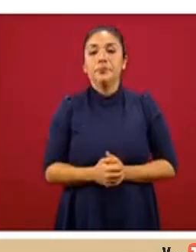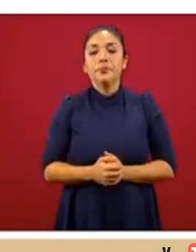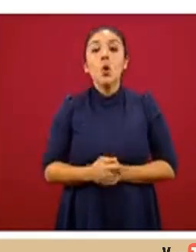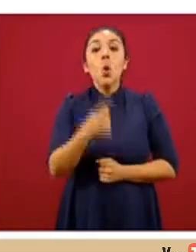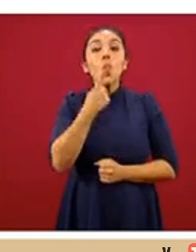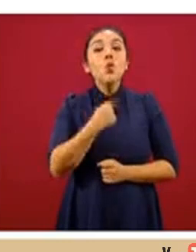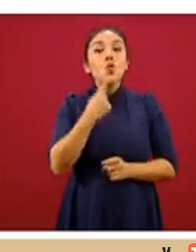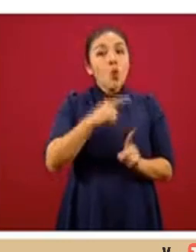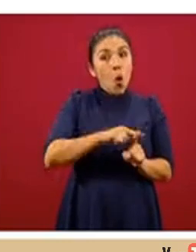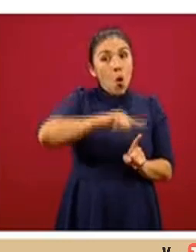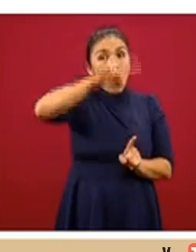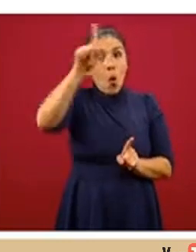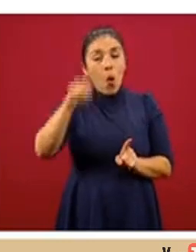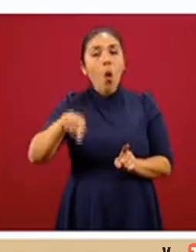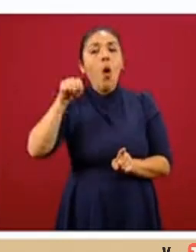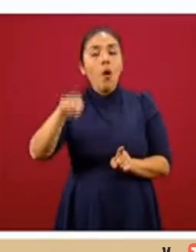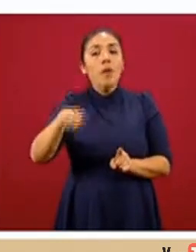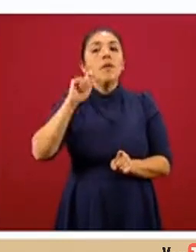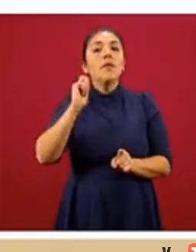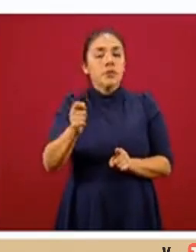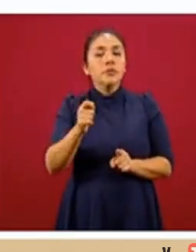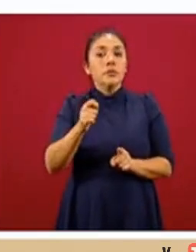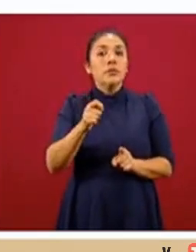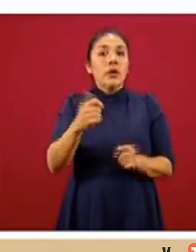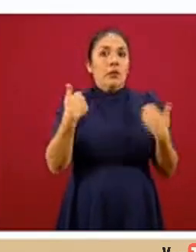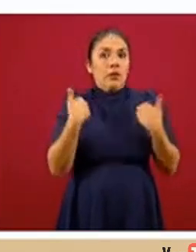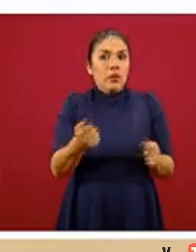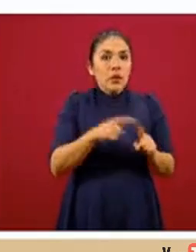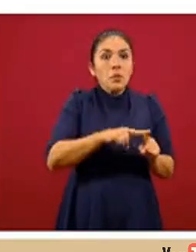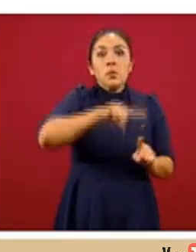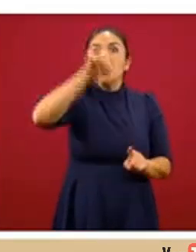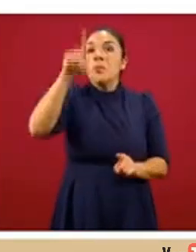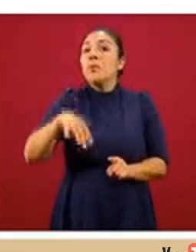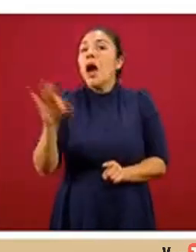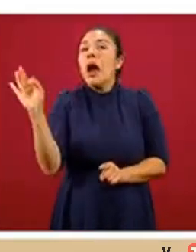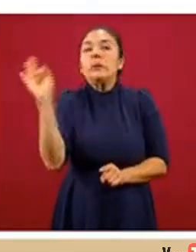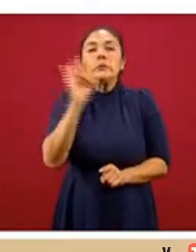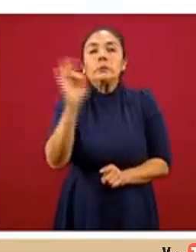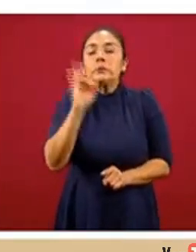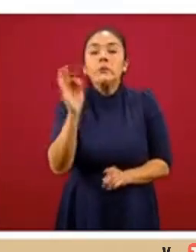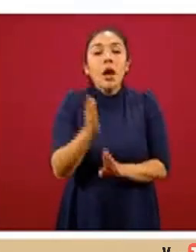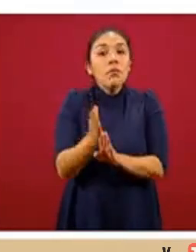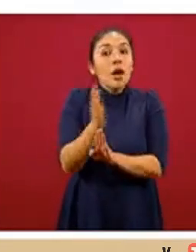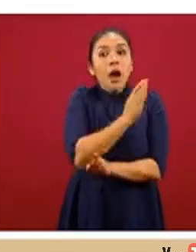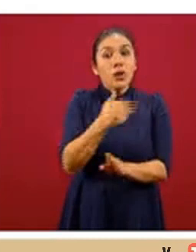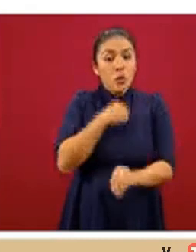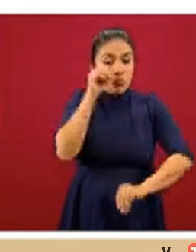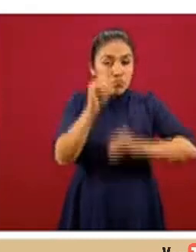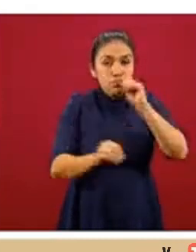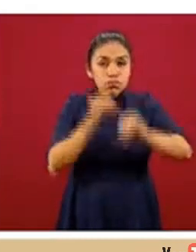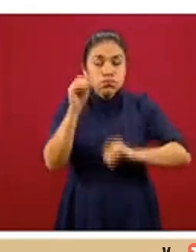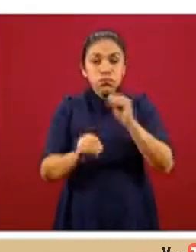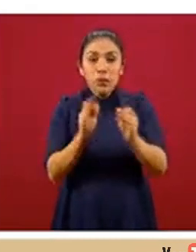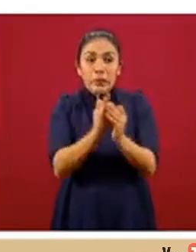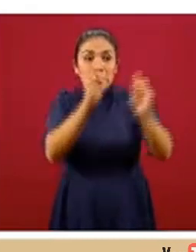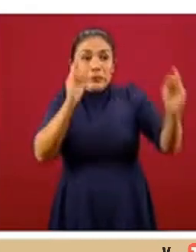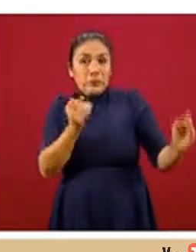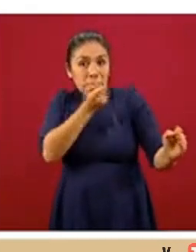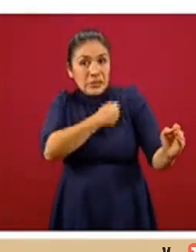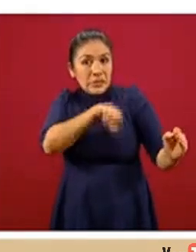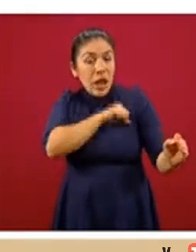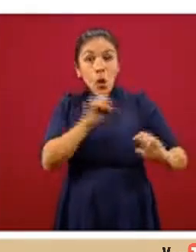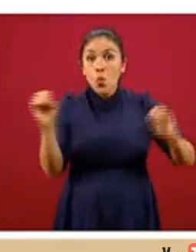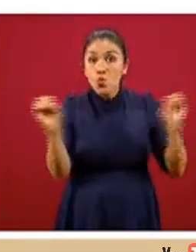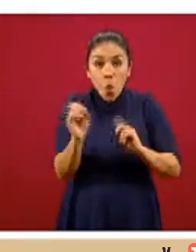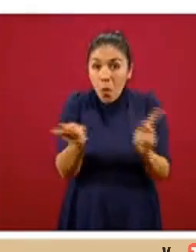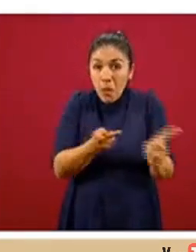roja es una curva epidémica que hubiera sucedido de no haber instaurado la Jornada Nacional de Sana Distancia.